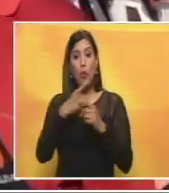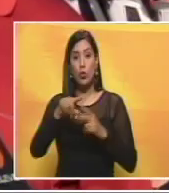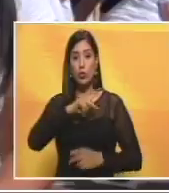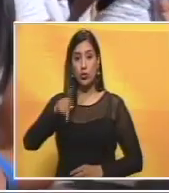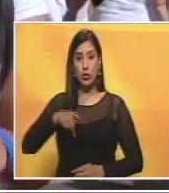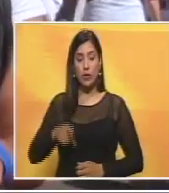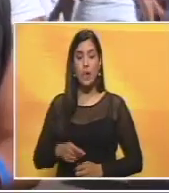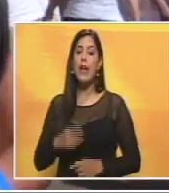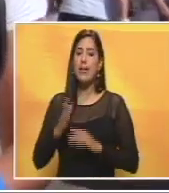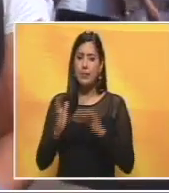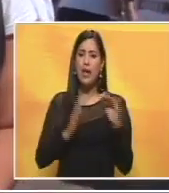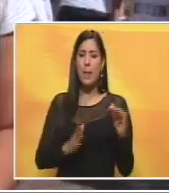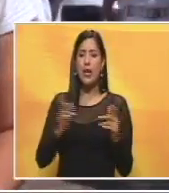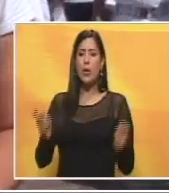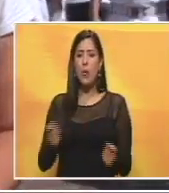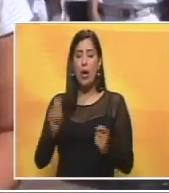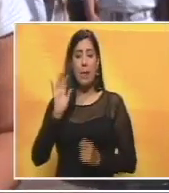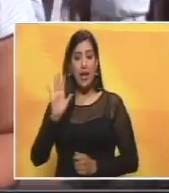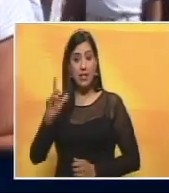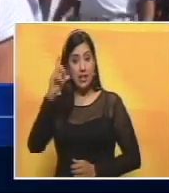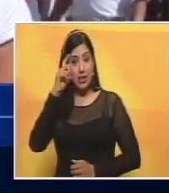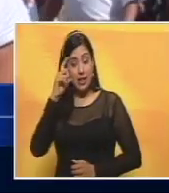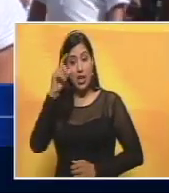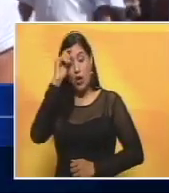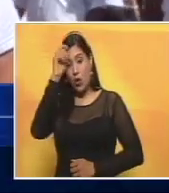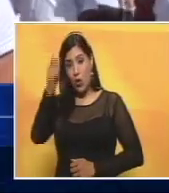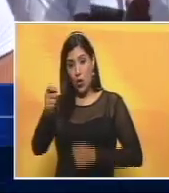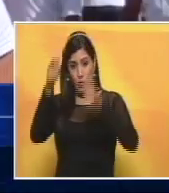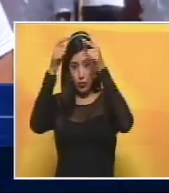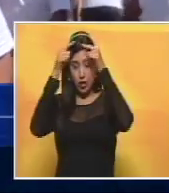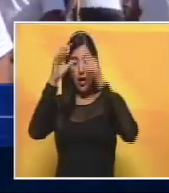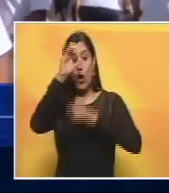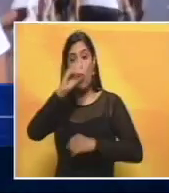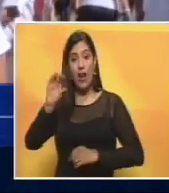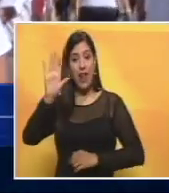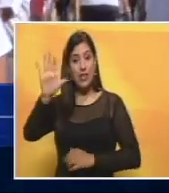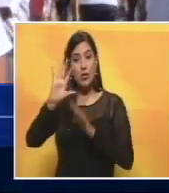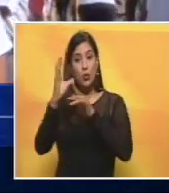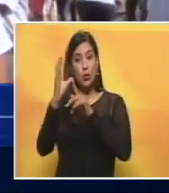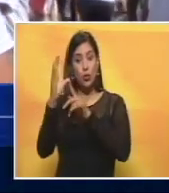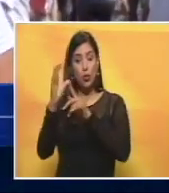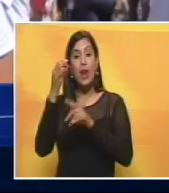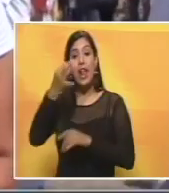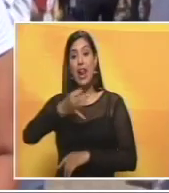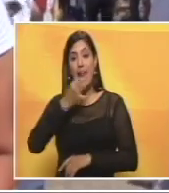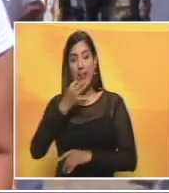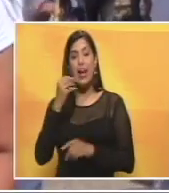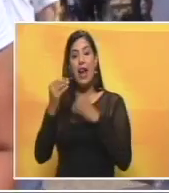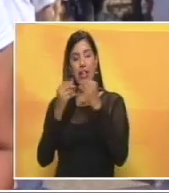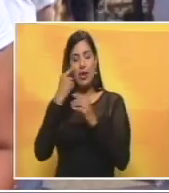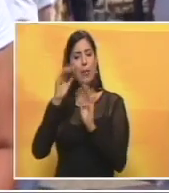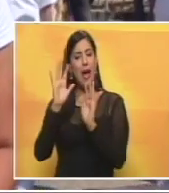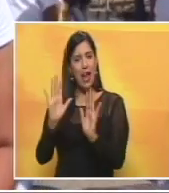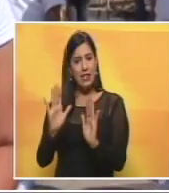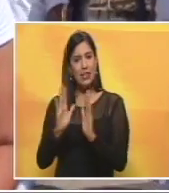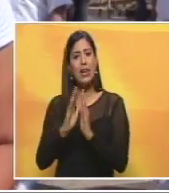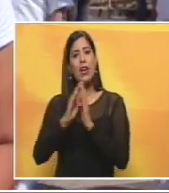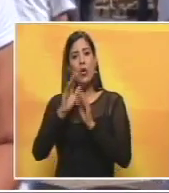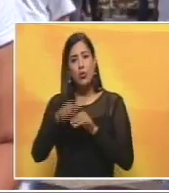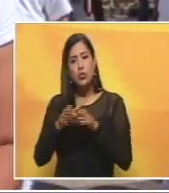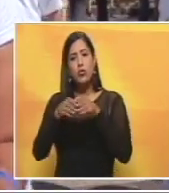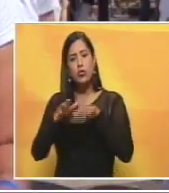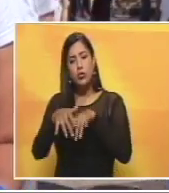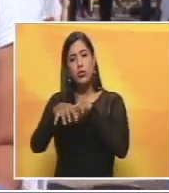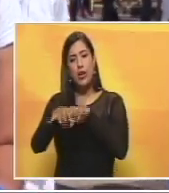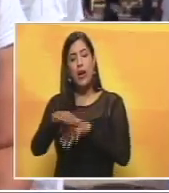nosotros. Como parte de la programación en honor a la excelsa patrona de los orientales, en horas de la tarde se realizará la acostumbrada